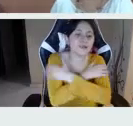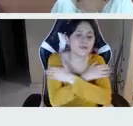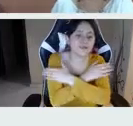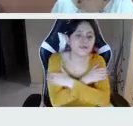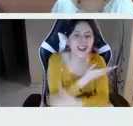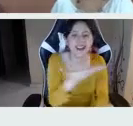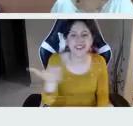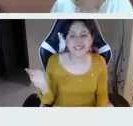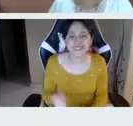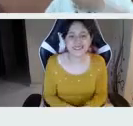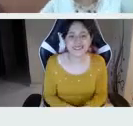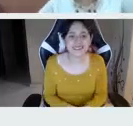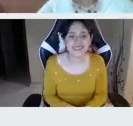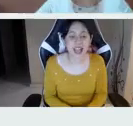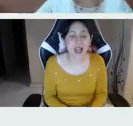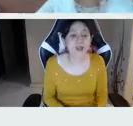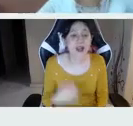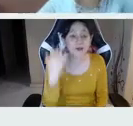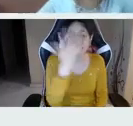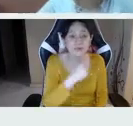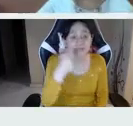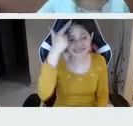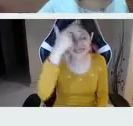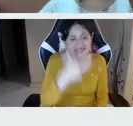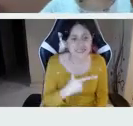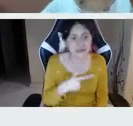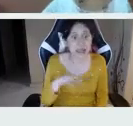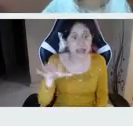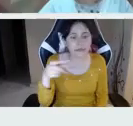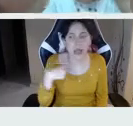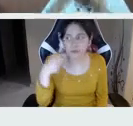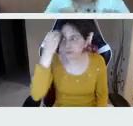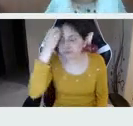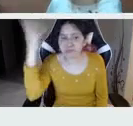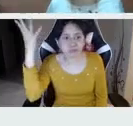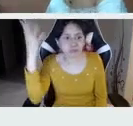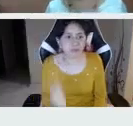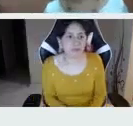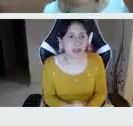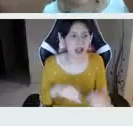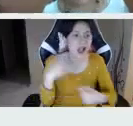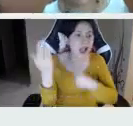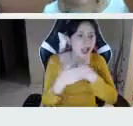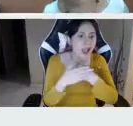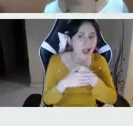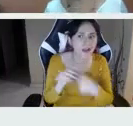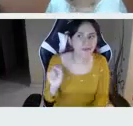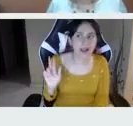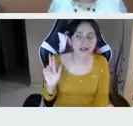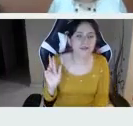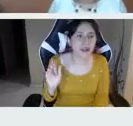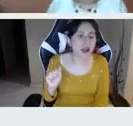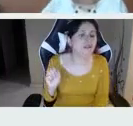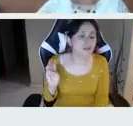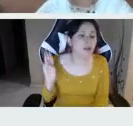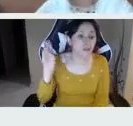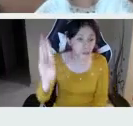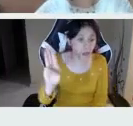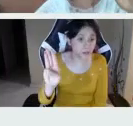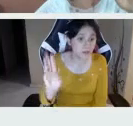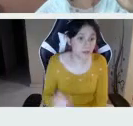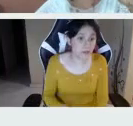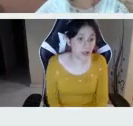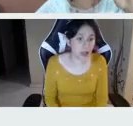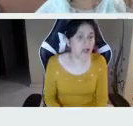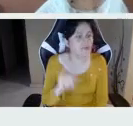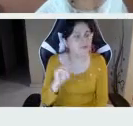que pasen una excelente noche. ¡Ay! Se me olvida y se me barre, próximo miércoles 15 de junio, híjole, próximo,